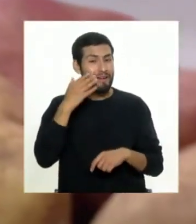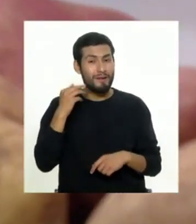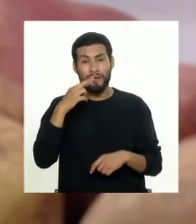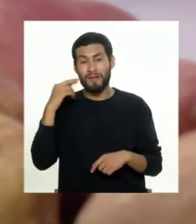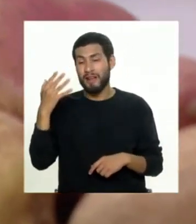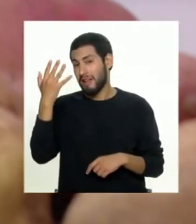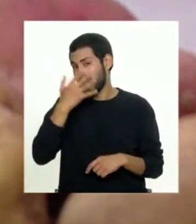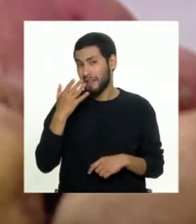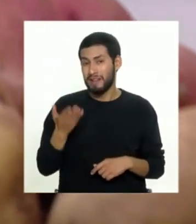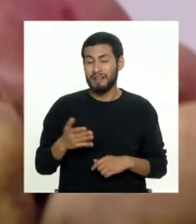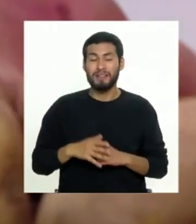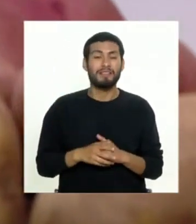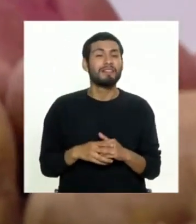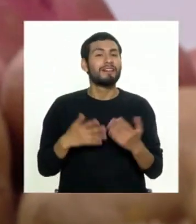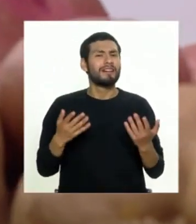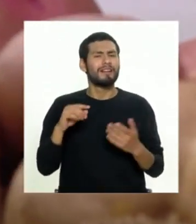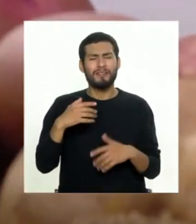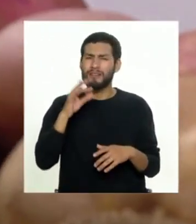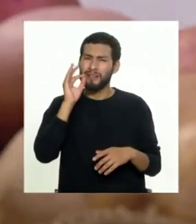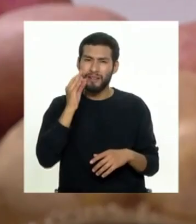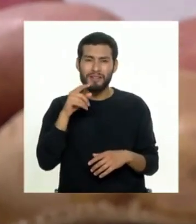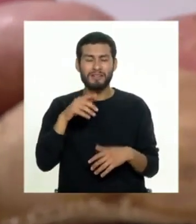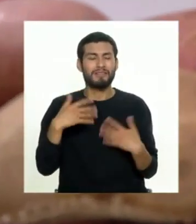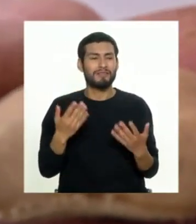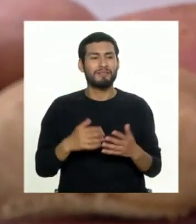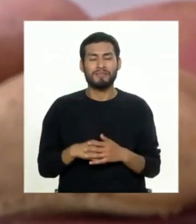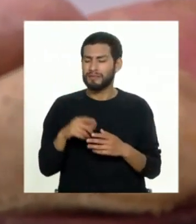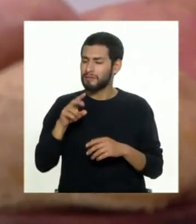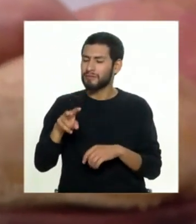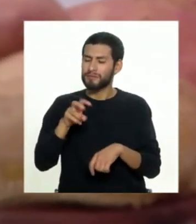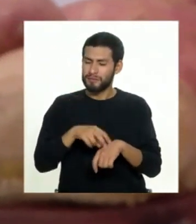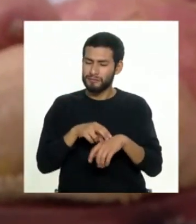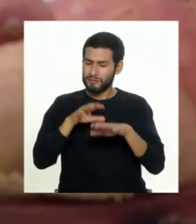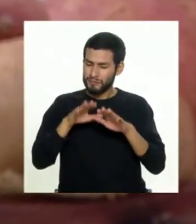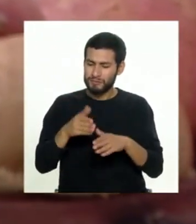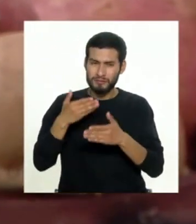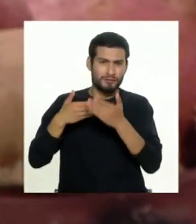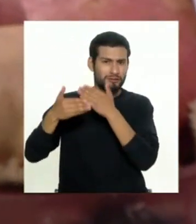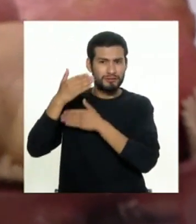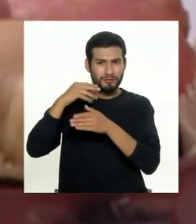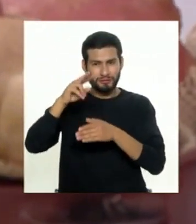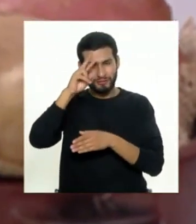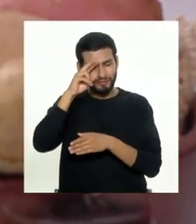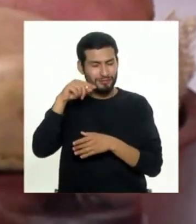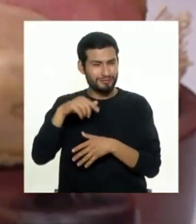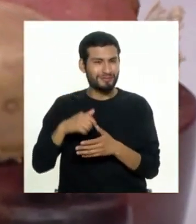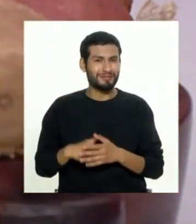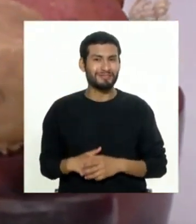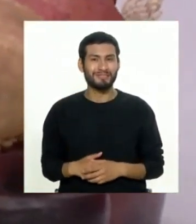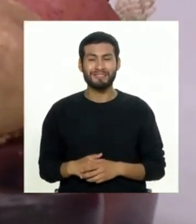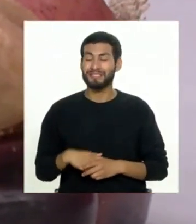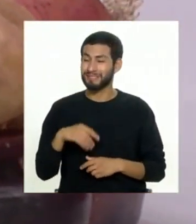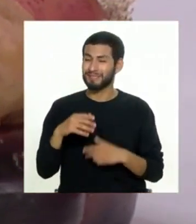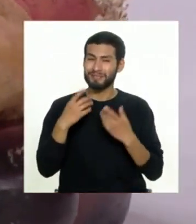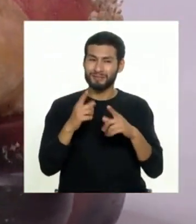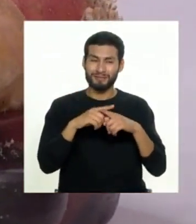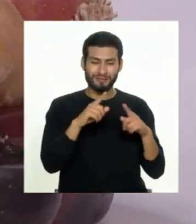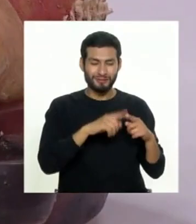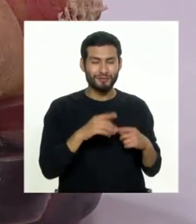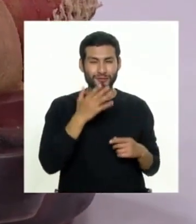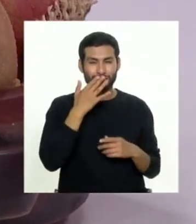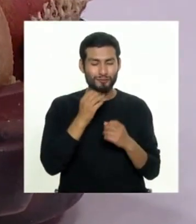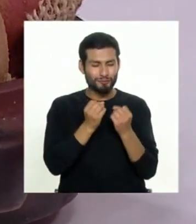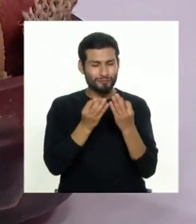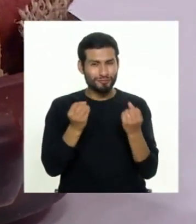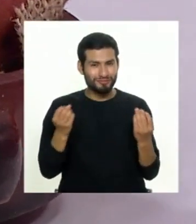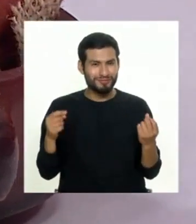rosada, negra, qué tan rica la Esas podemos papitas utilizar. Nativas, las papitas que son las que normalmente salen en altura, ¿no? Y que son, sí, multicolores y que realmente